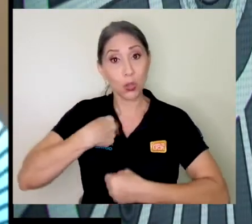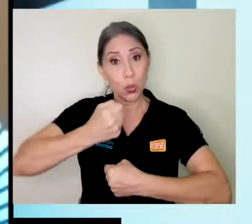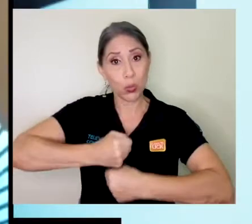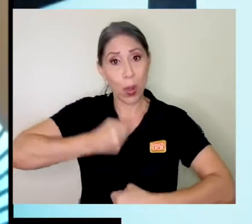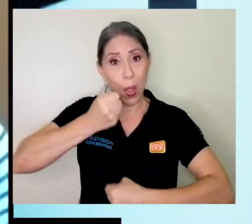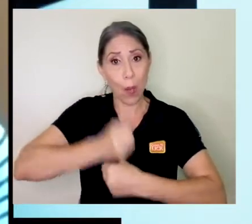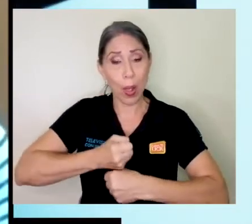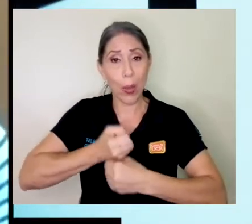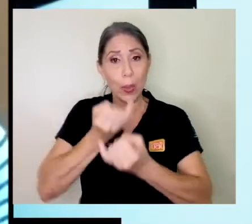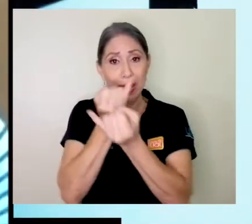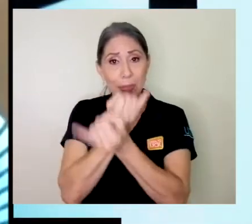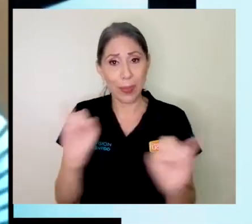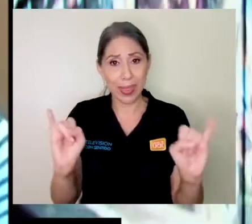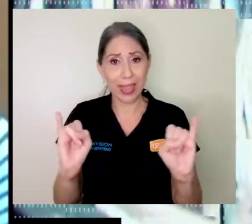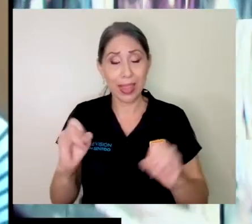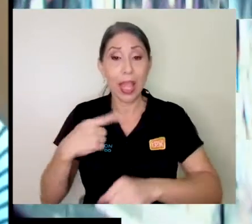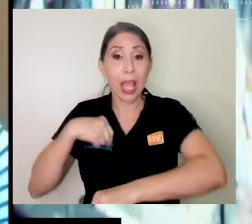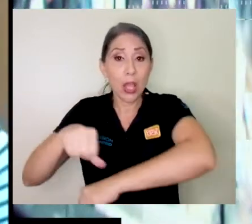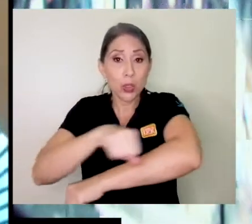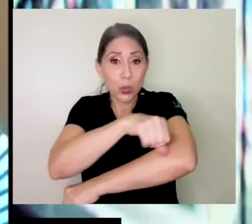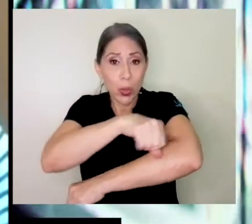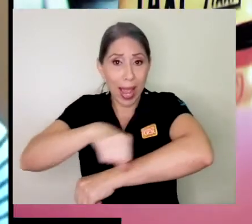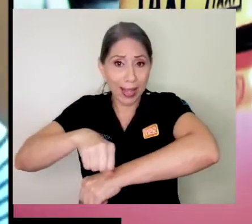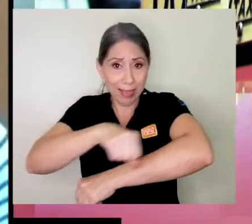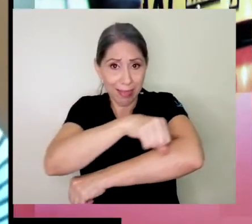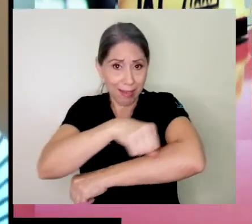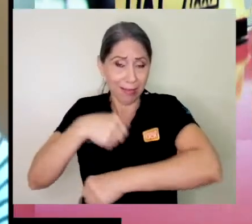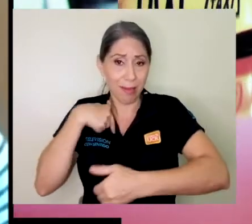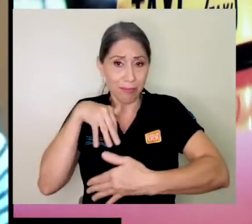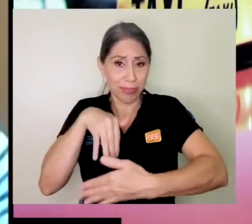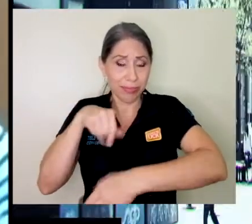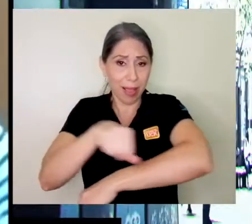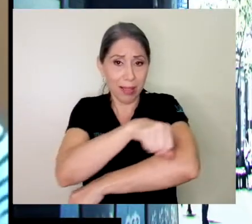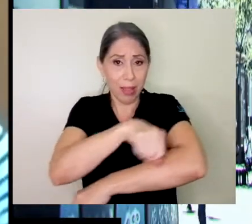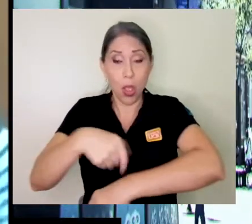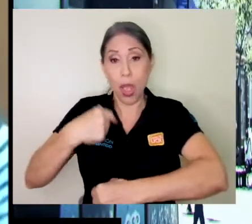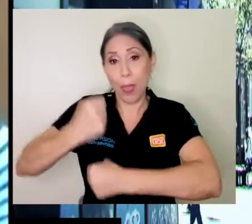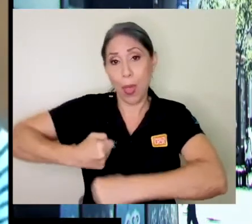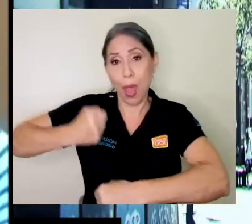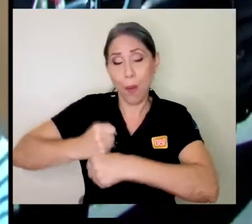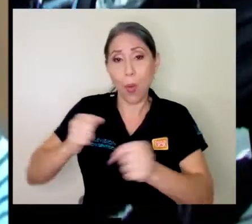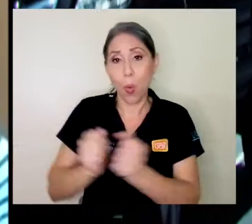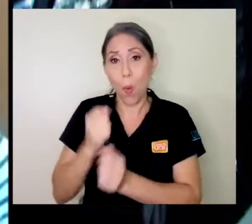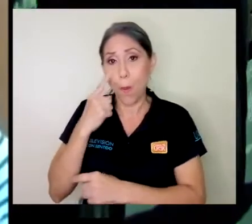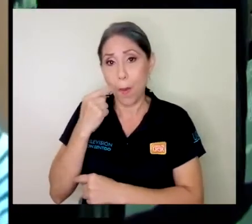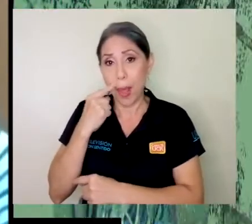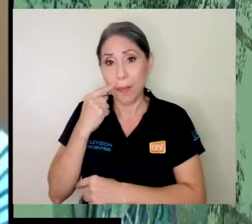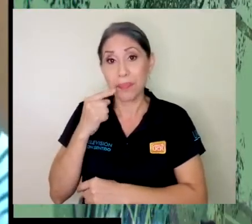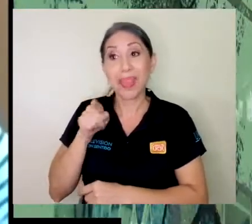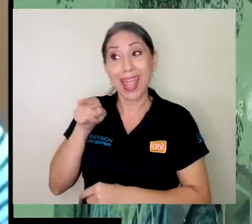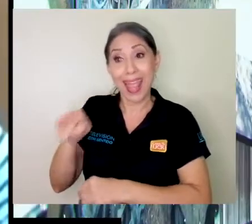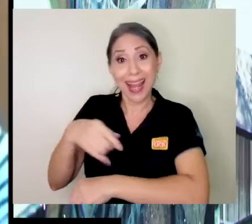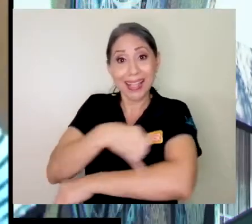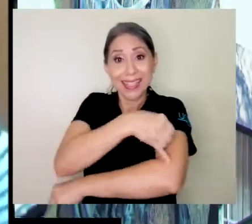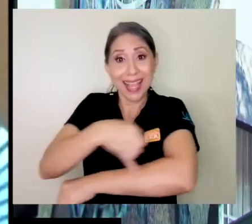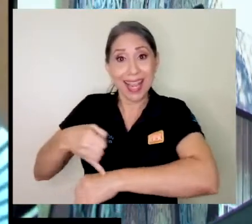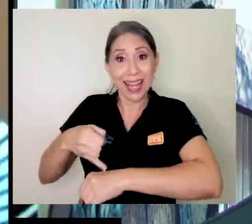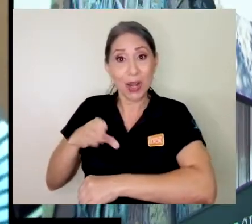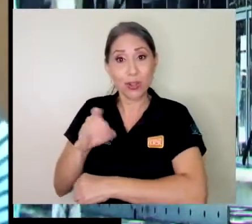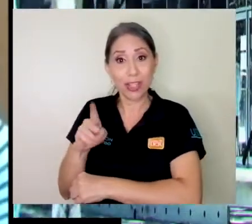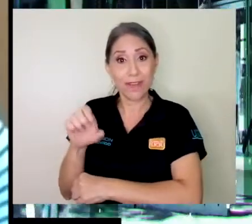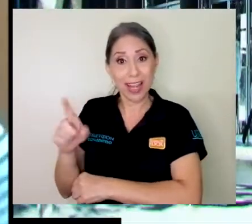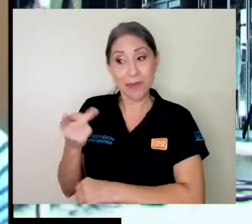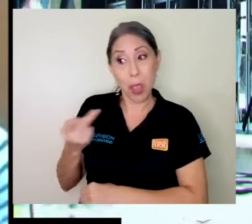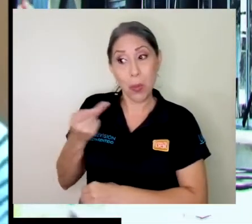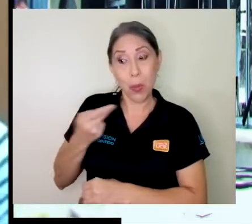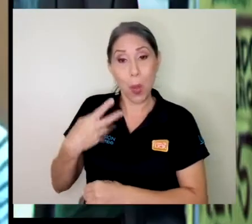trabajadora independiente, soy arquitecta de profesión, trabajo con mi papá, que él es ingeniero civil y tenemos nuestra propia